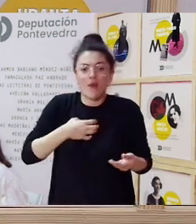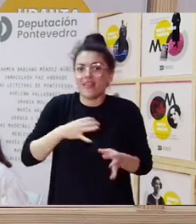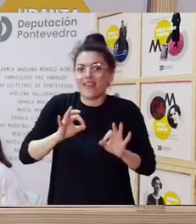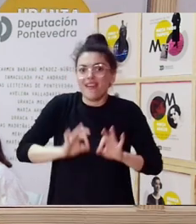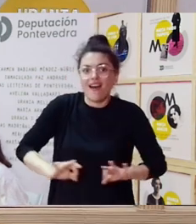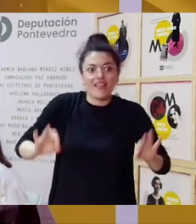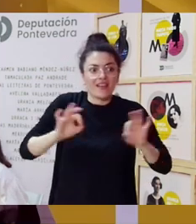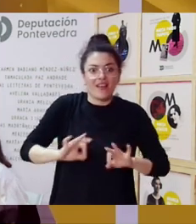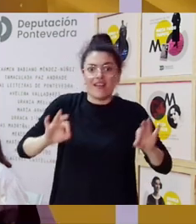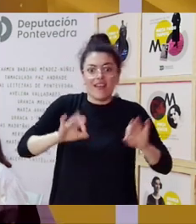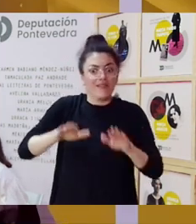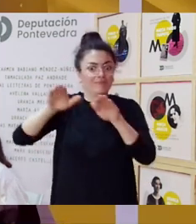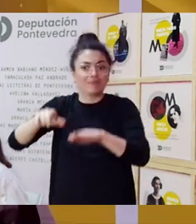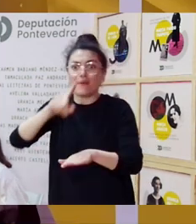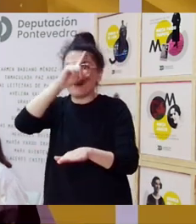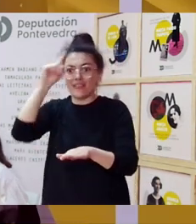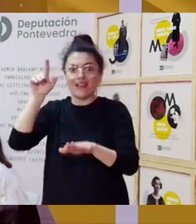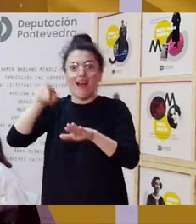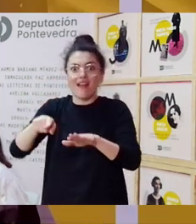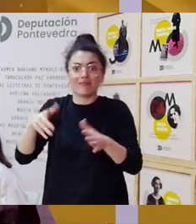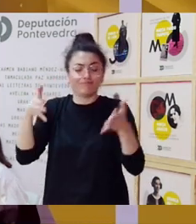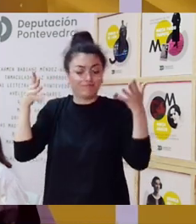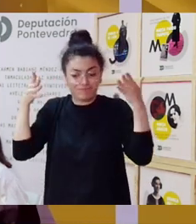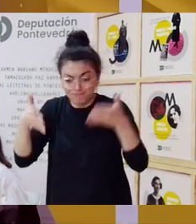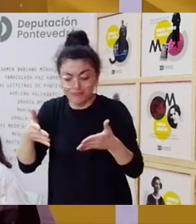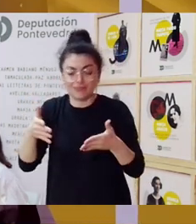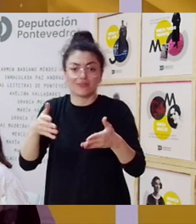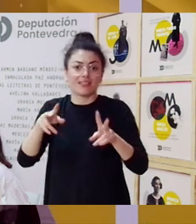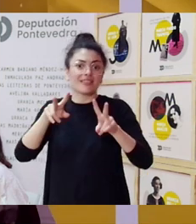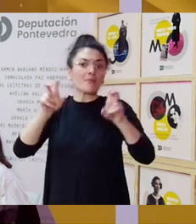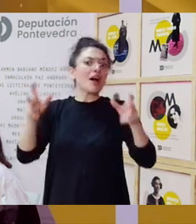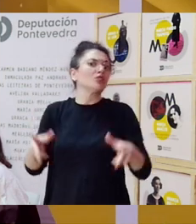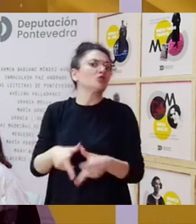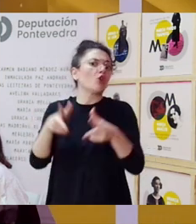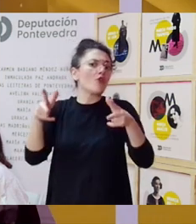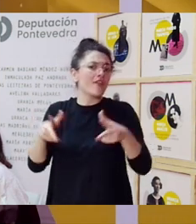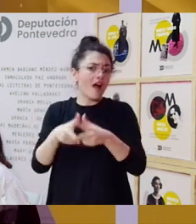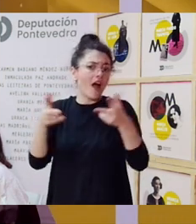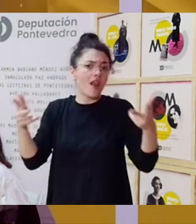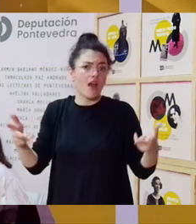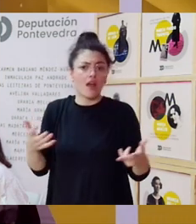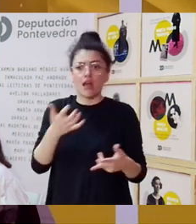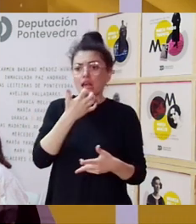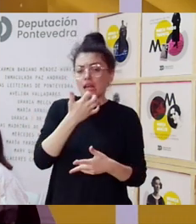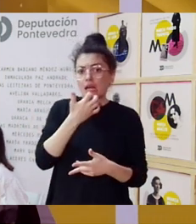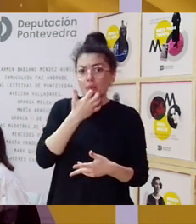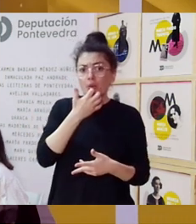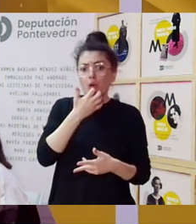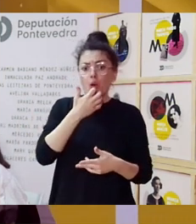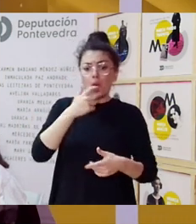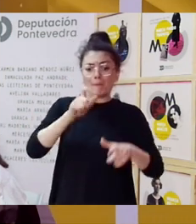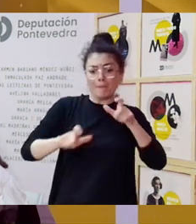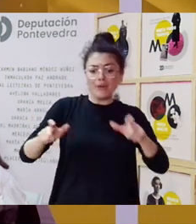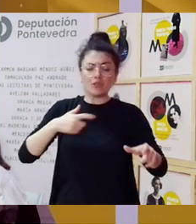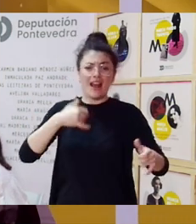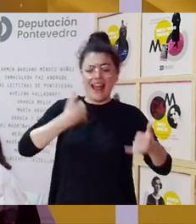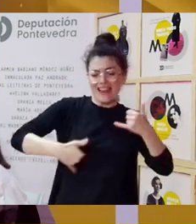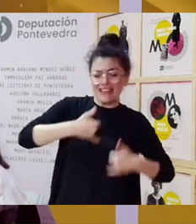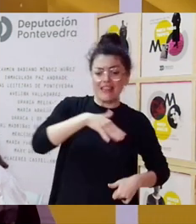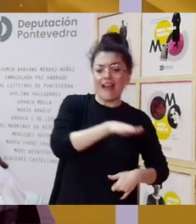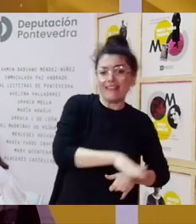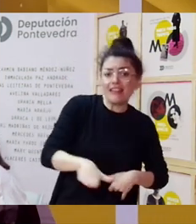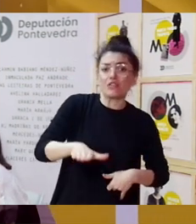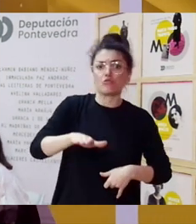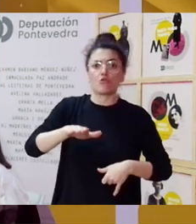poder. Ela estaba en Madrid, volcada en labores sociais, de tipo de cuidar feridos, primeiro empezou cos nenos, despois